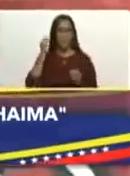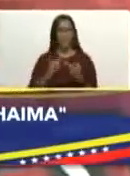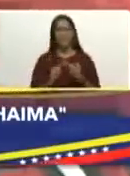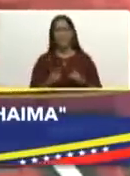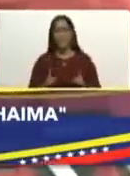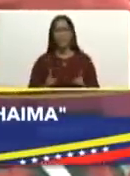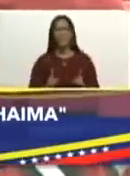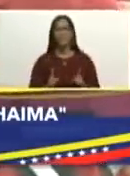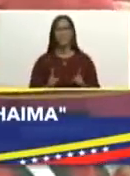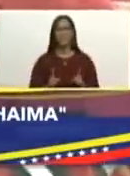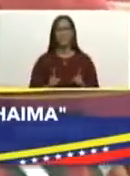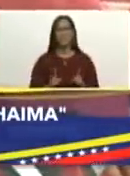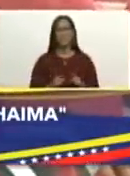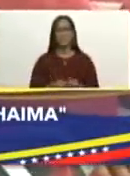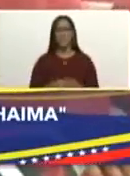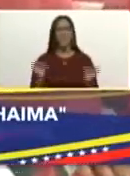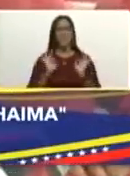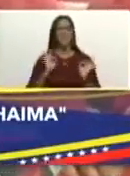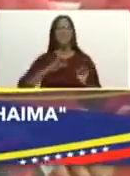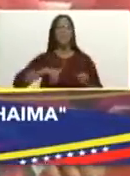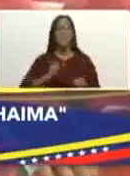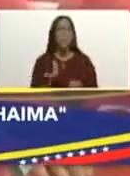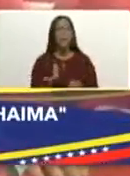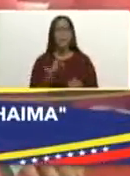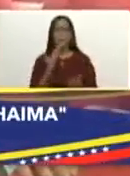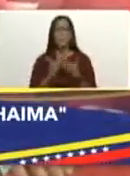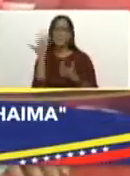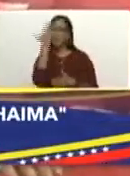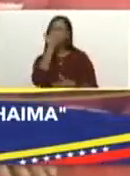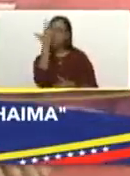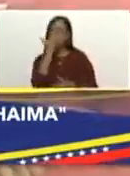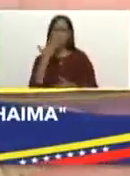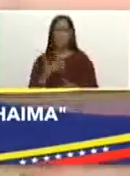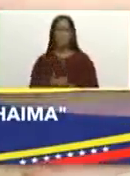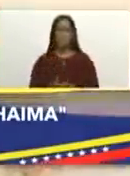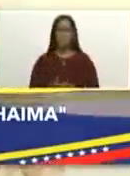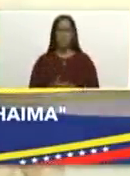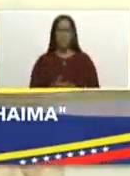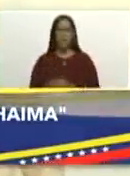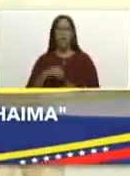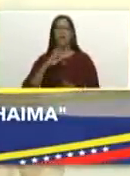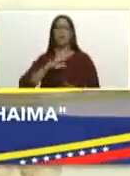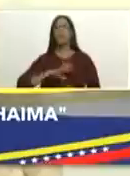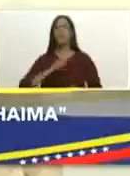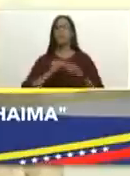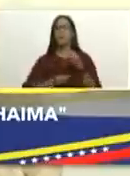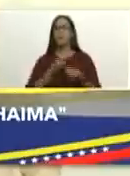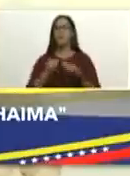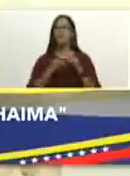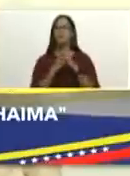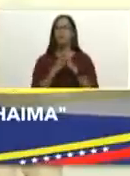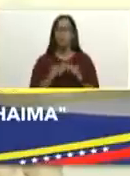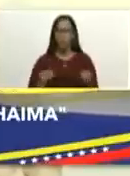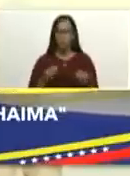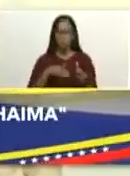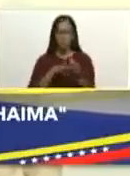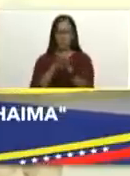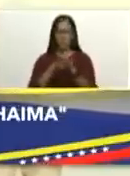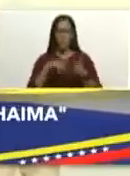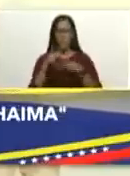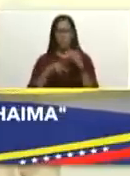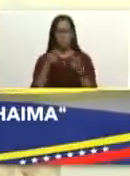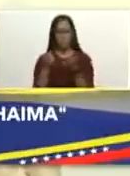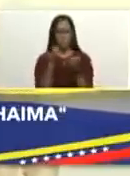mezquina. Nadie se puede dejar confundir. Lo que hagamos todos por el crecimiento productivo y